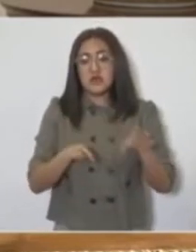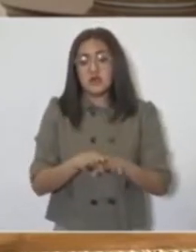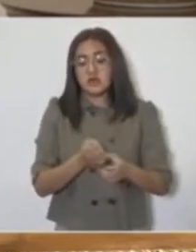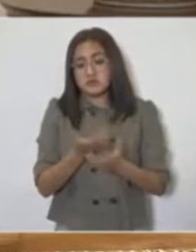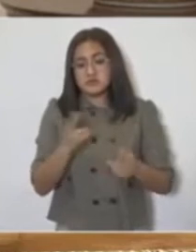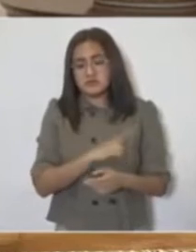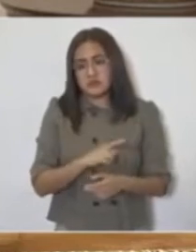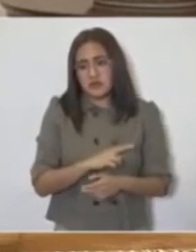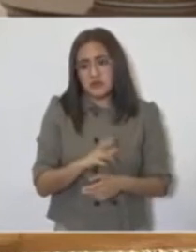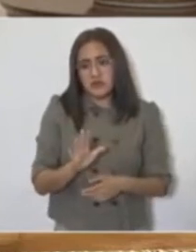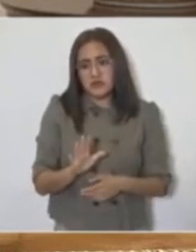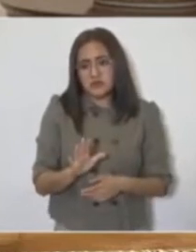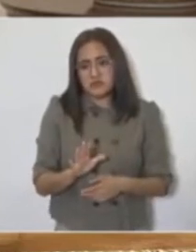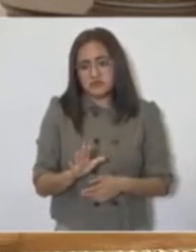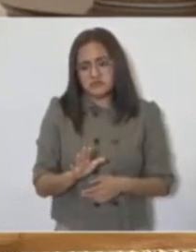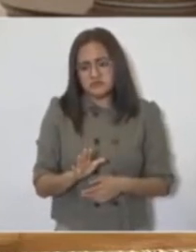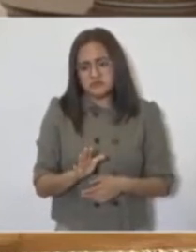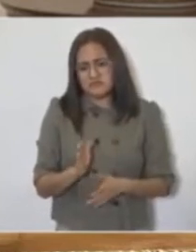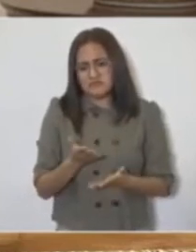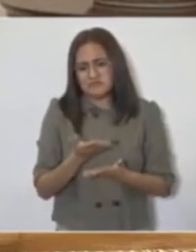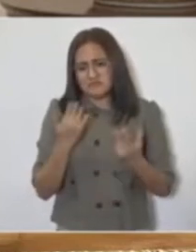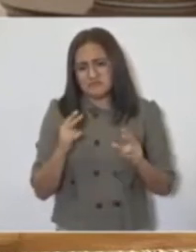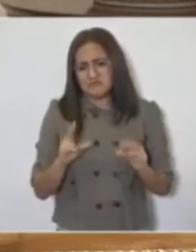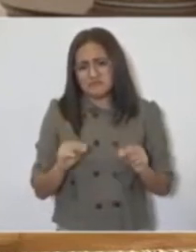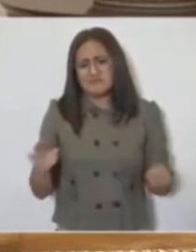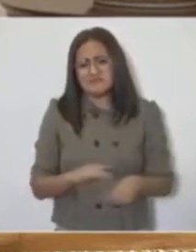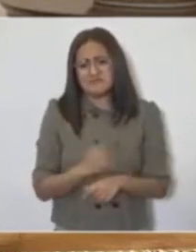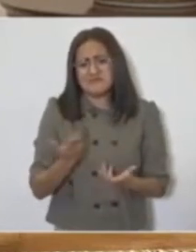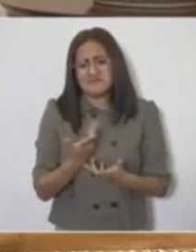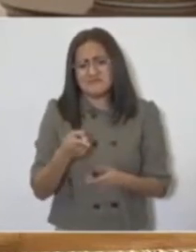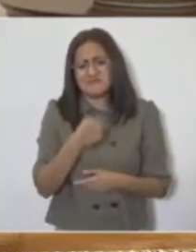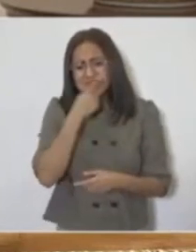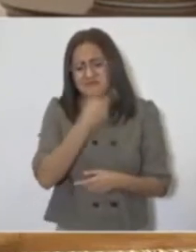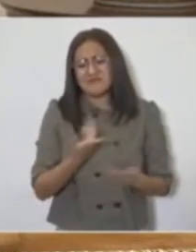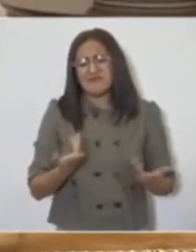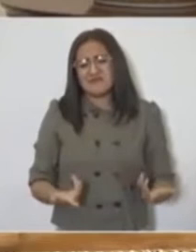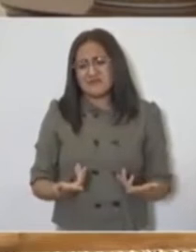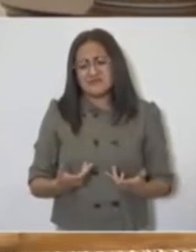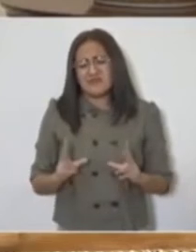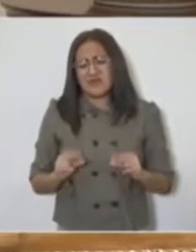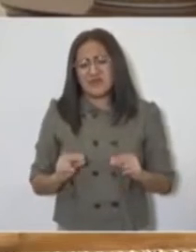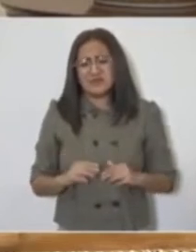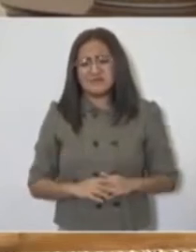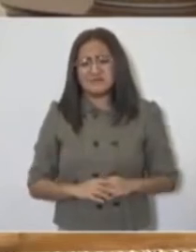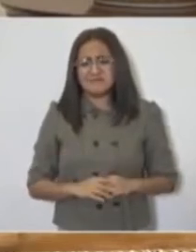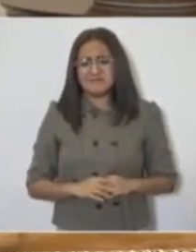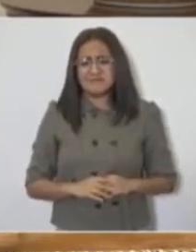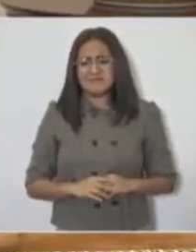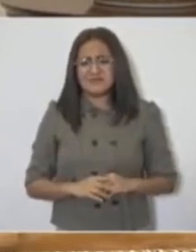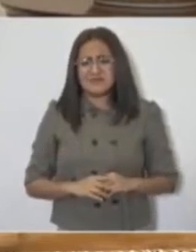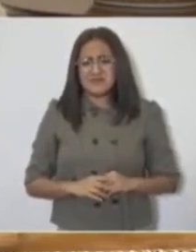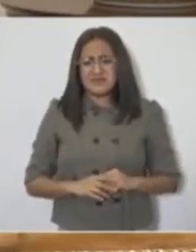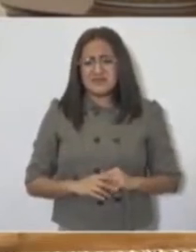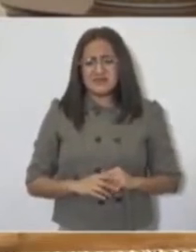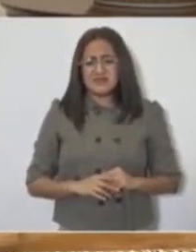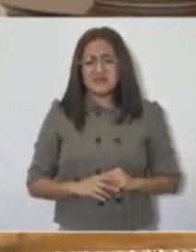privados no sé la verdad porque hacen esa afirmación en que la funda y